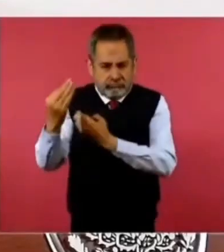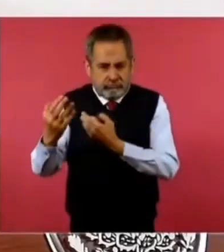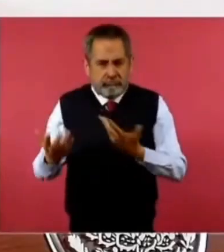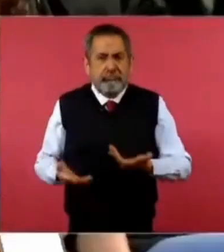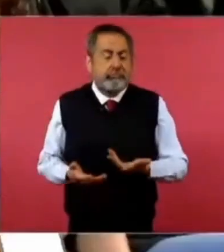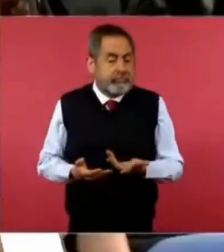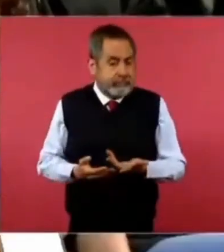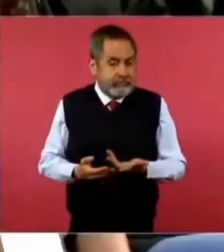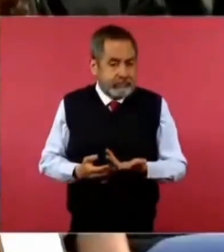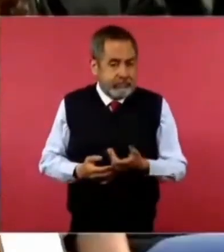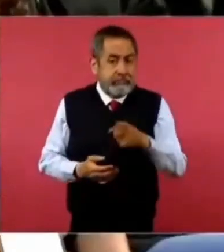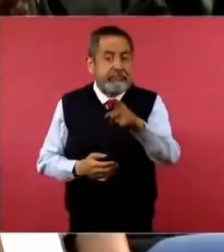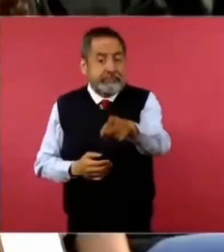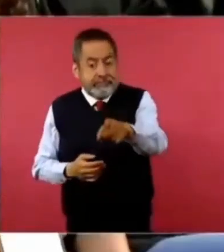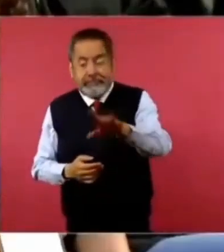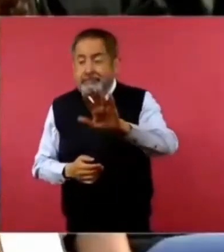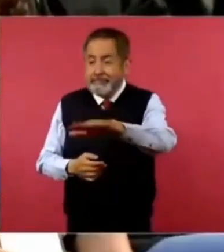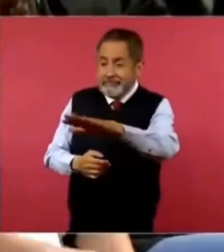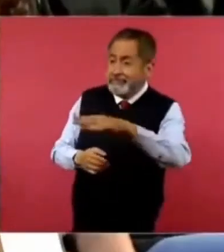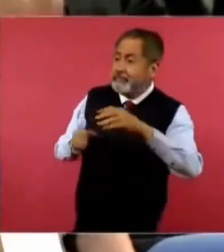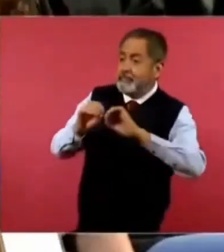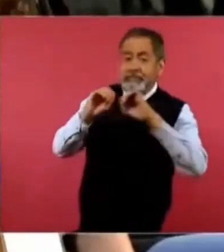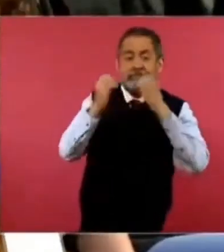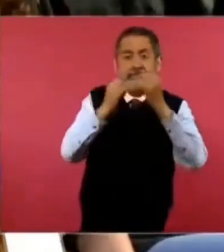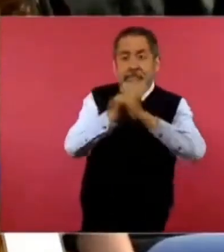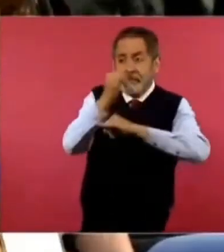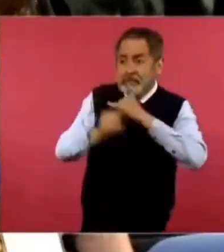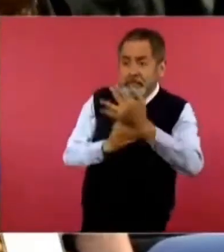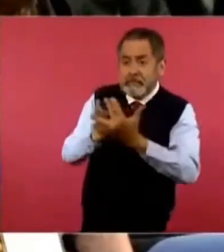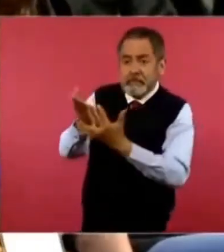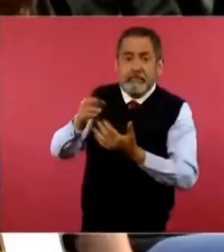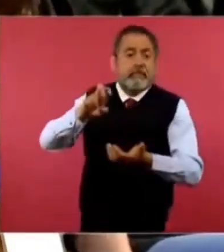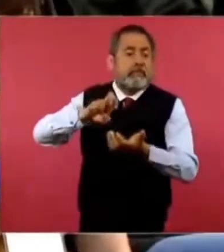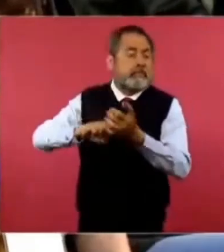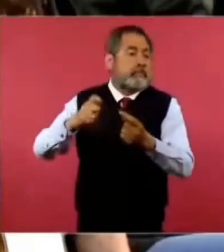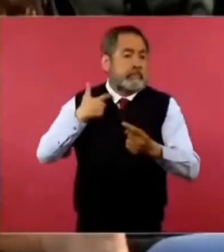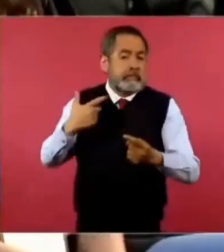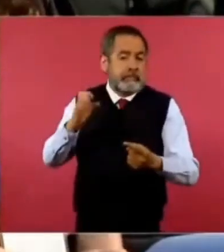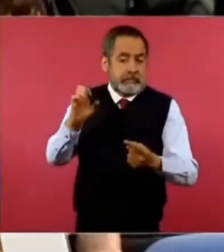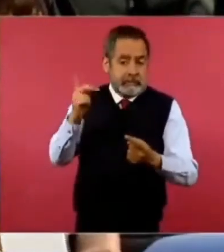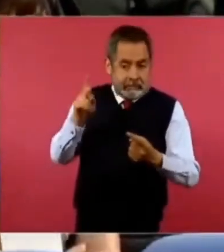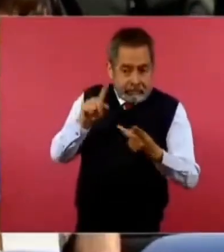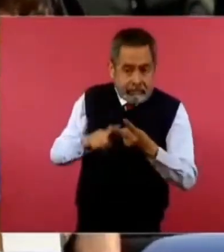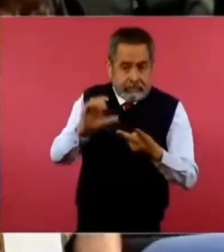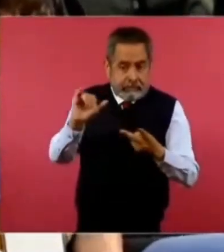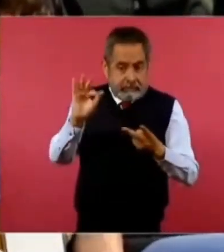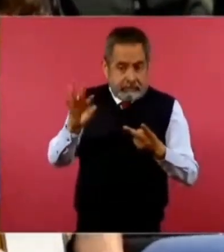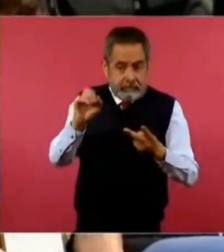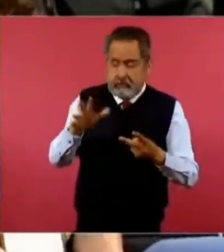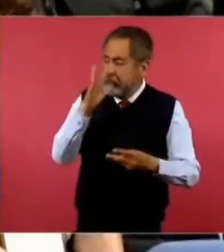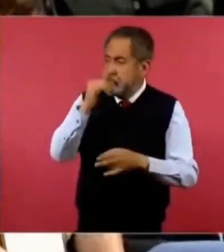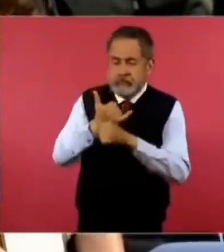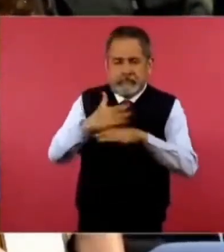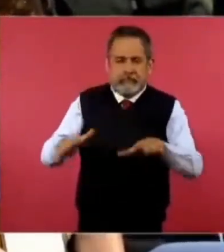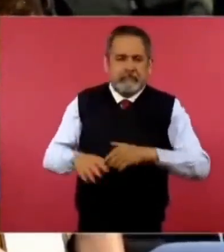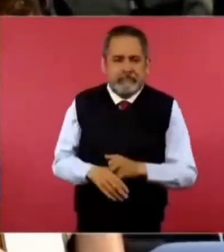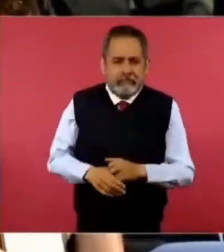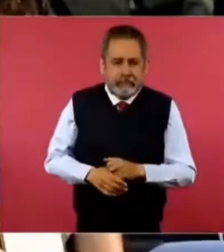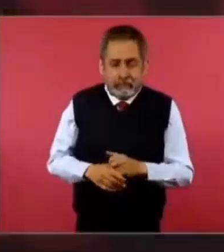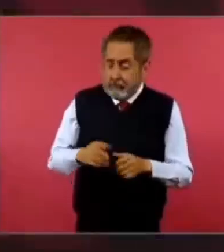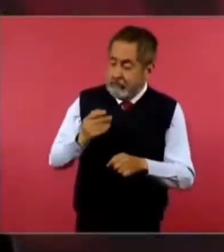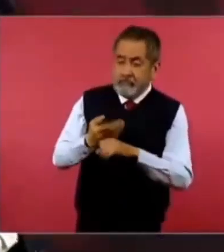organismo internacional que tuvo que interceder, porque con Peña Nieto y con Salvador Cienfuegos era imposible. Fue